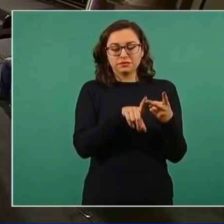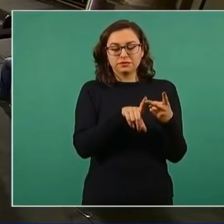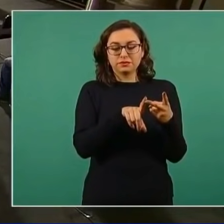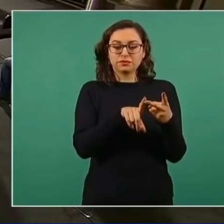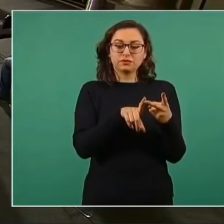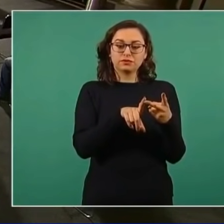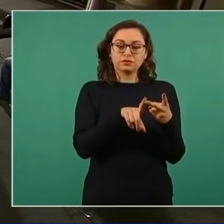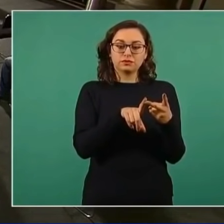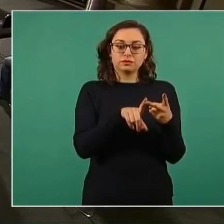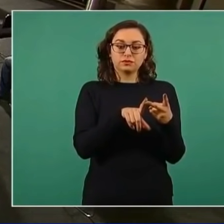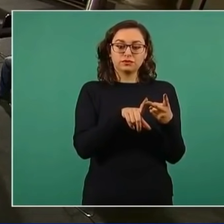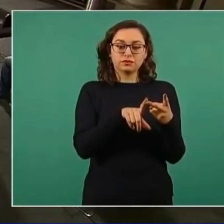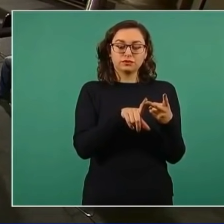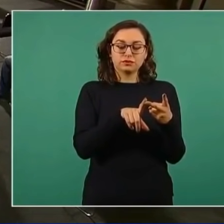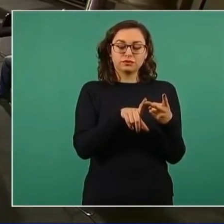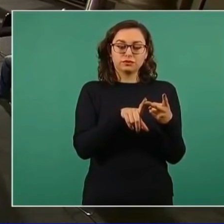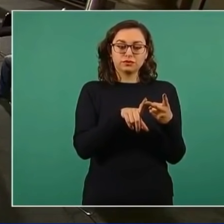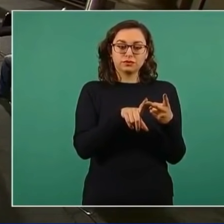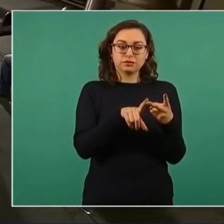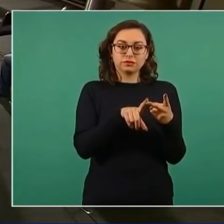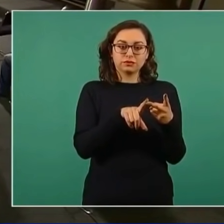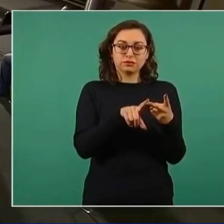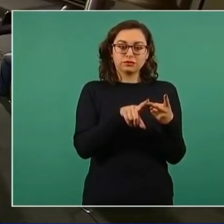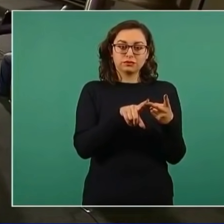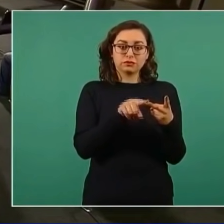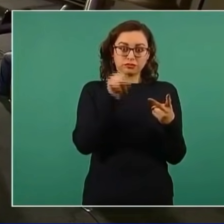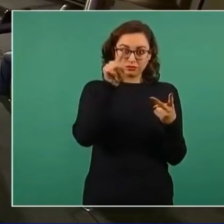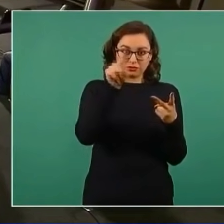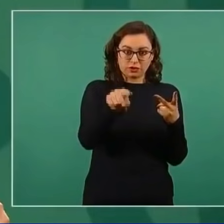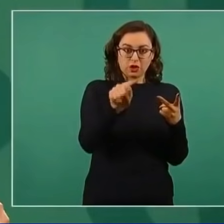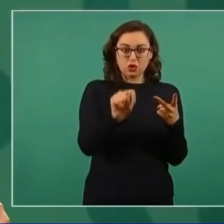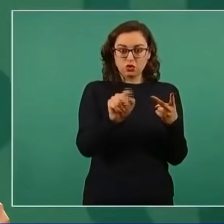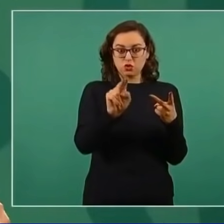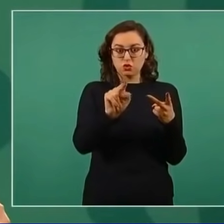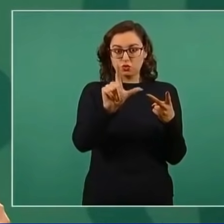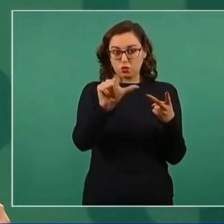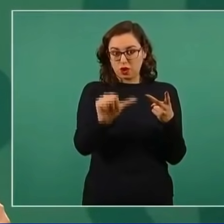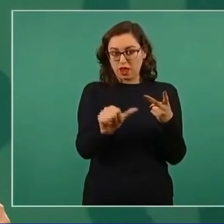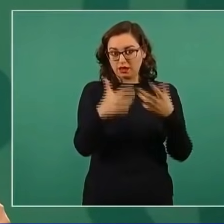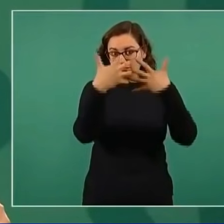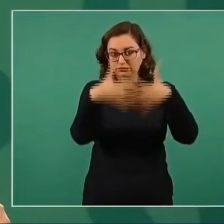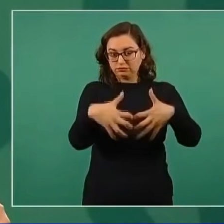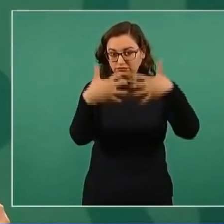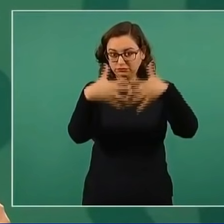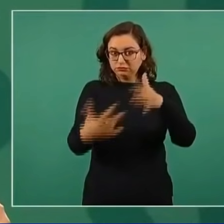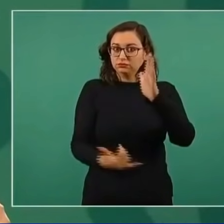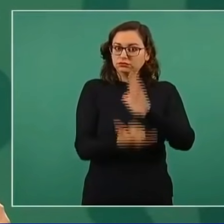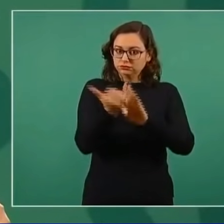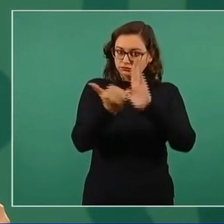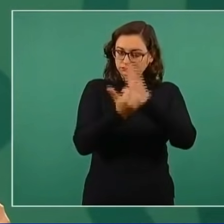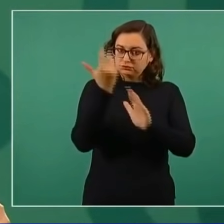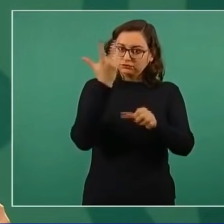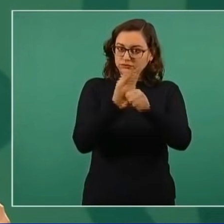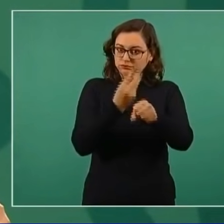reiniciar la construcción de la coquizadora de Tula